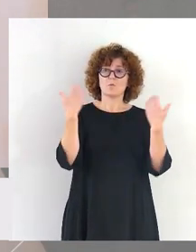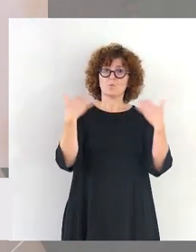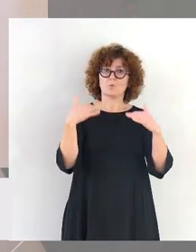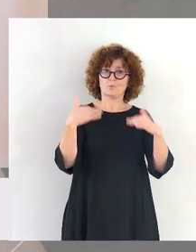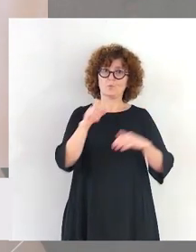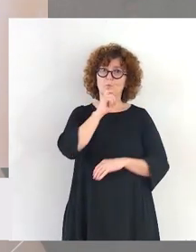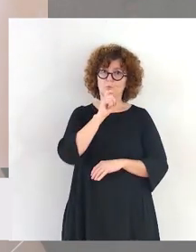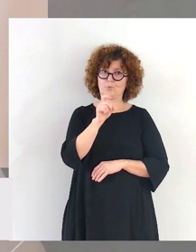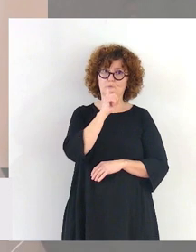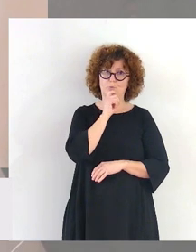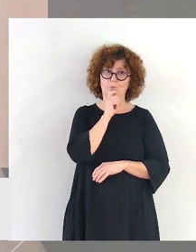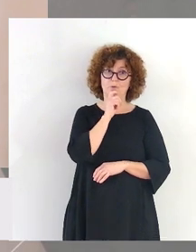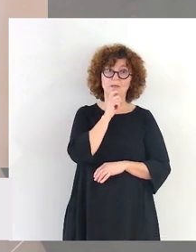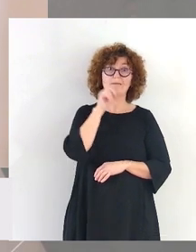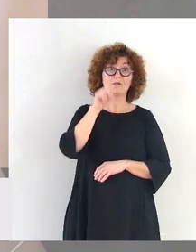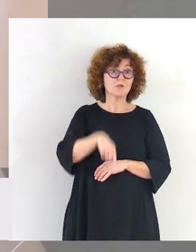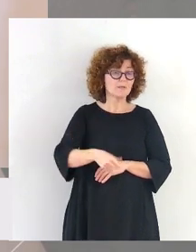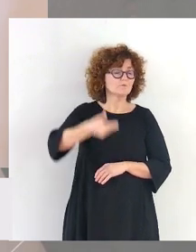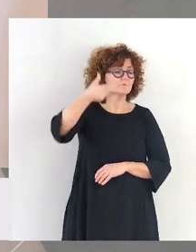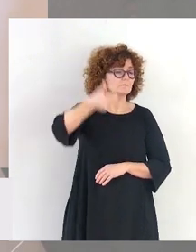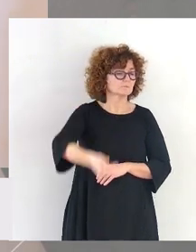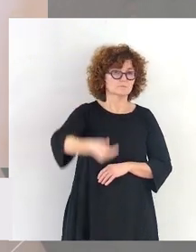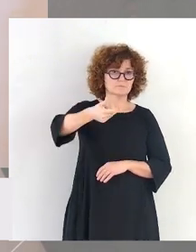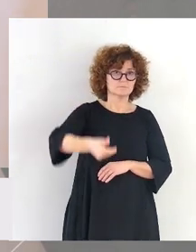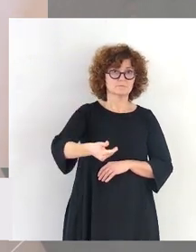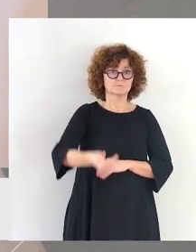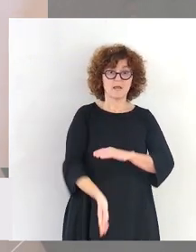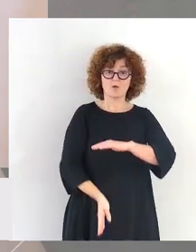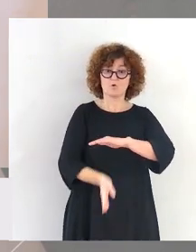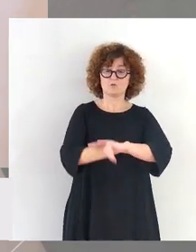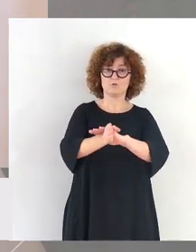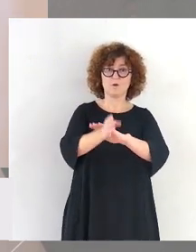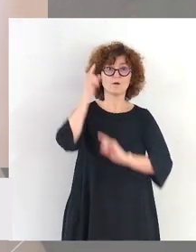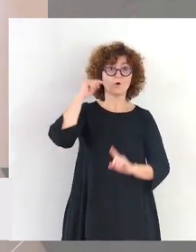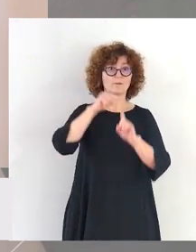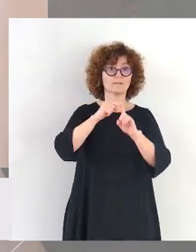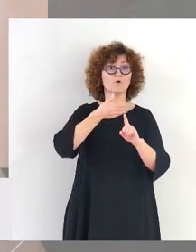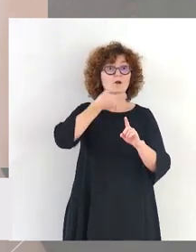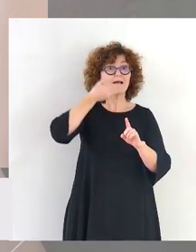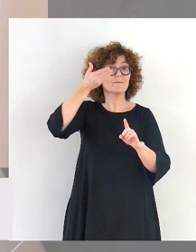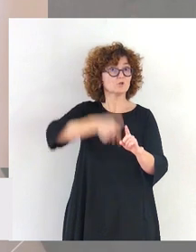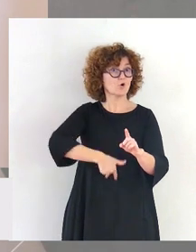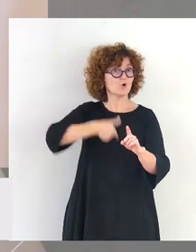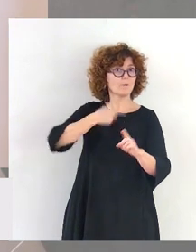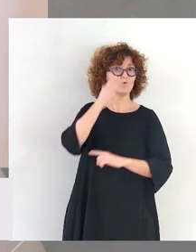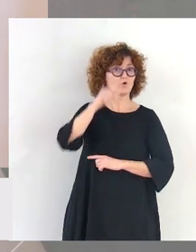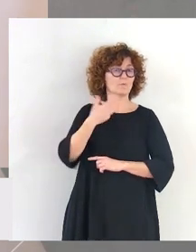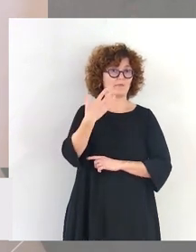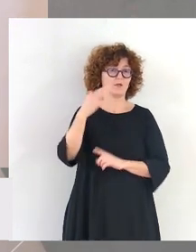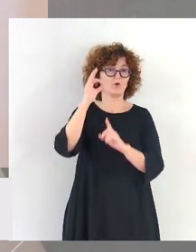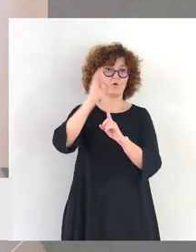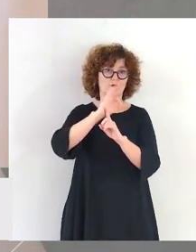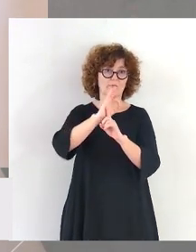y al mismo tiempo clave para mantener vivo el objetivo de que el calentamiento global no supere los 1,5 gr